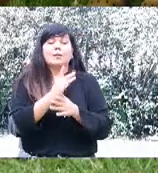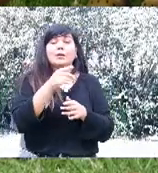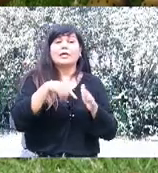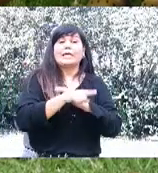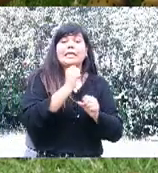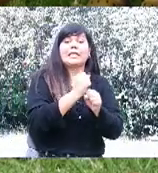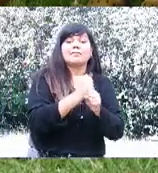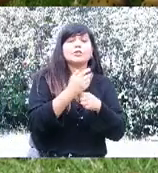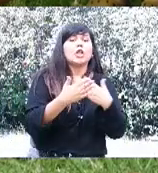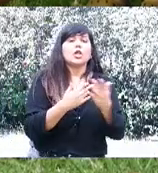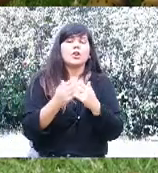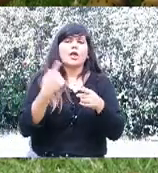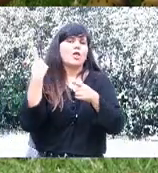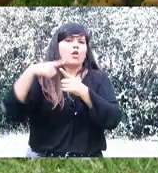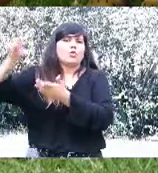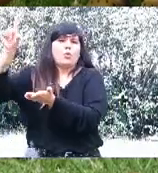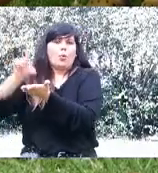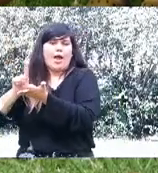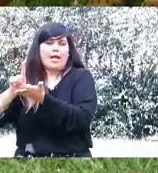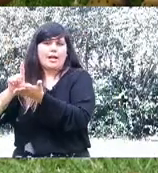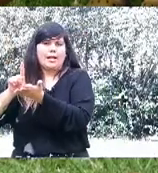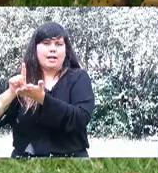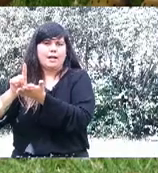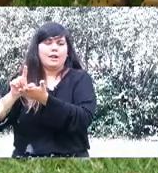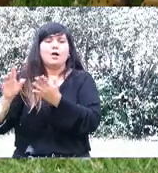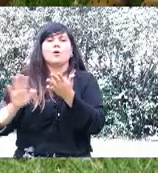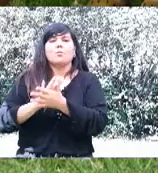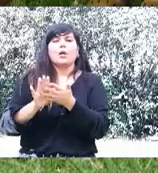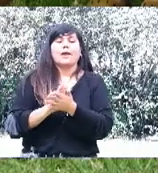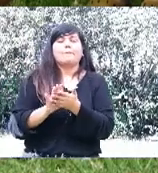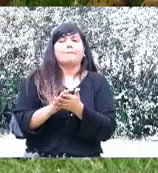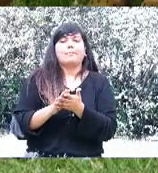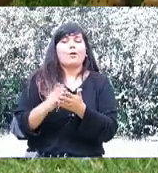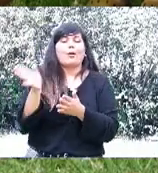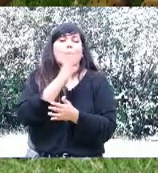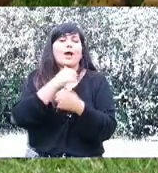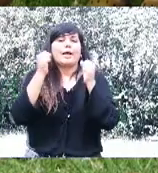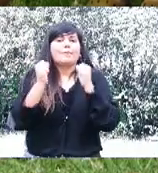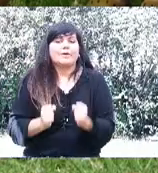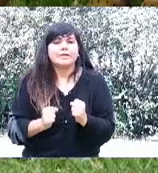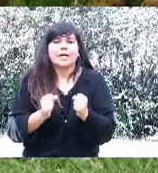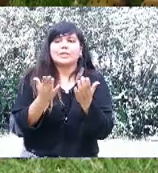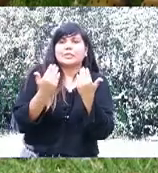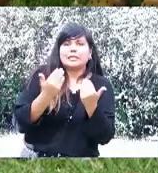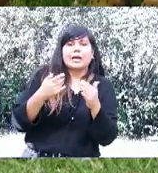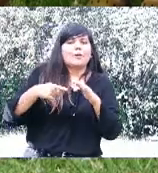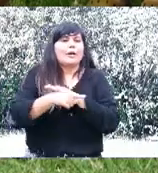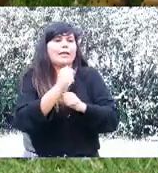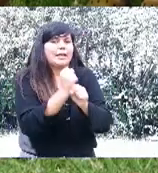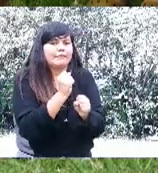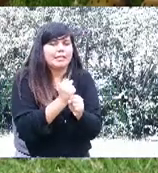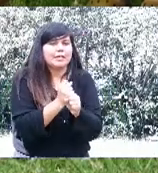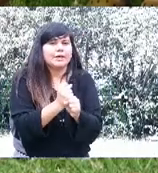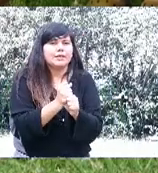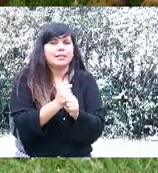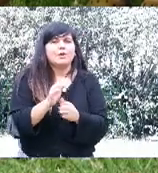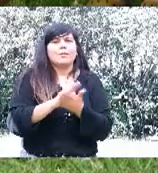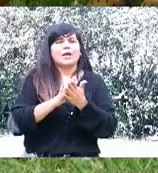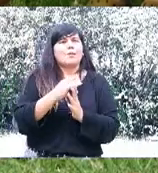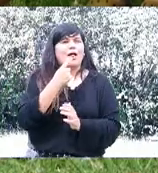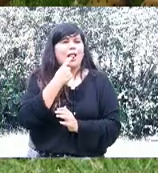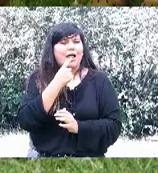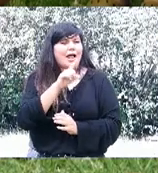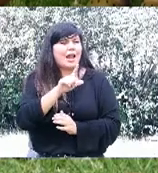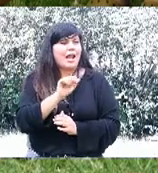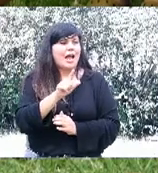fuera ya o sea es decir que en el territorio no hay capacidad entonces necesitamos intervenir eh No sé por la legua hace